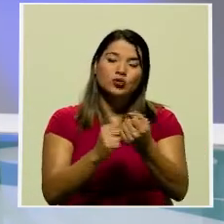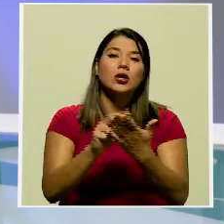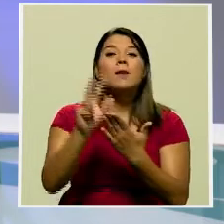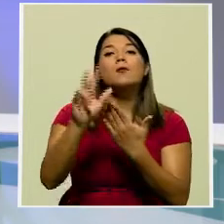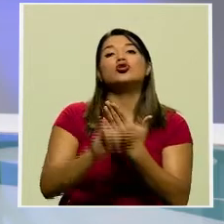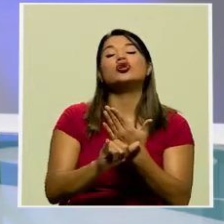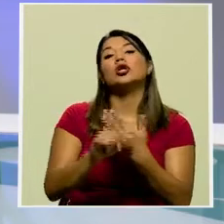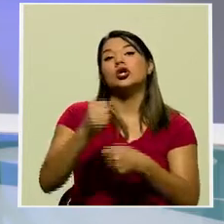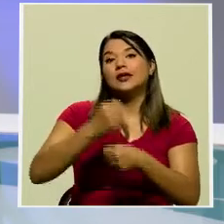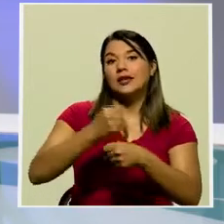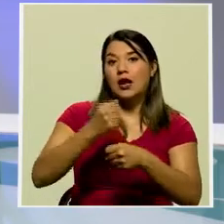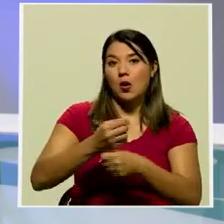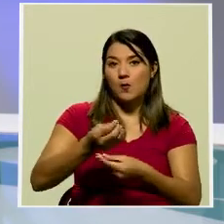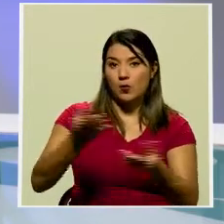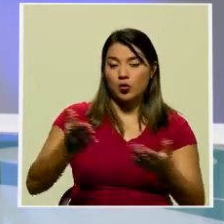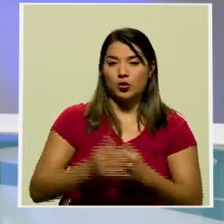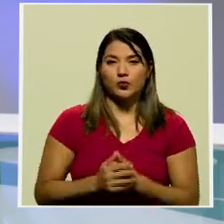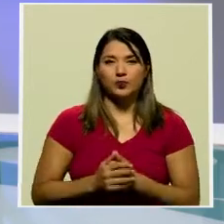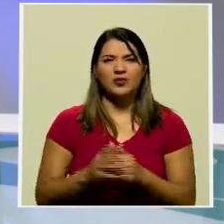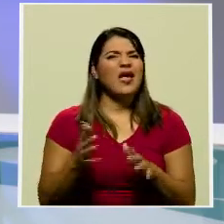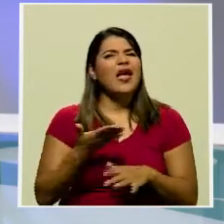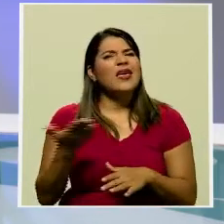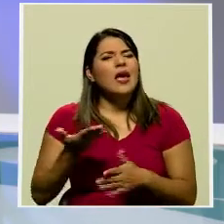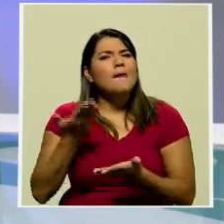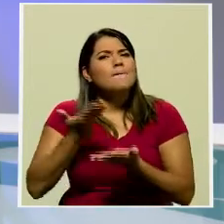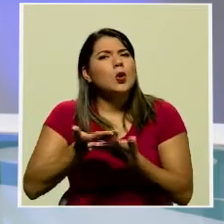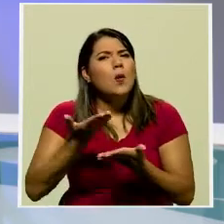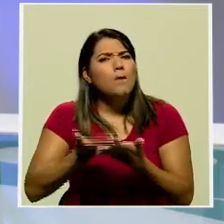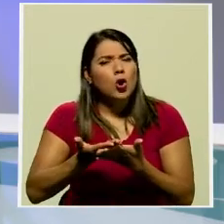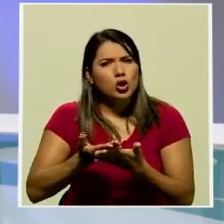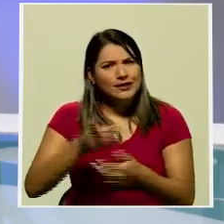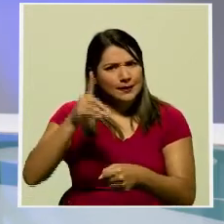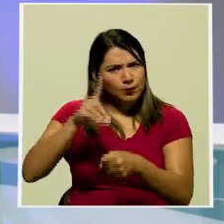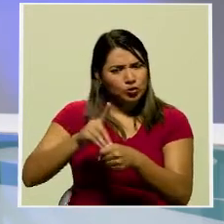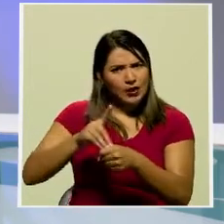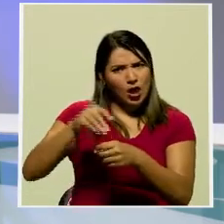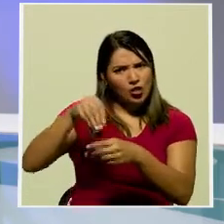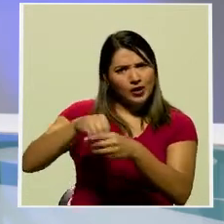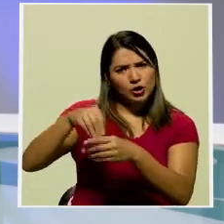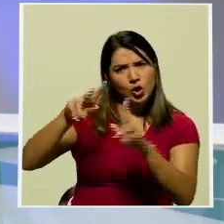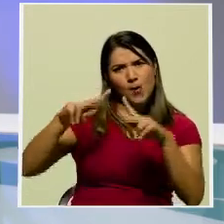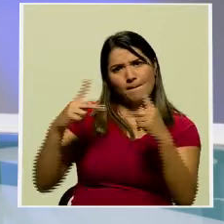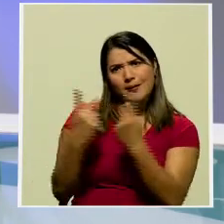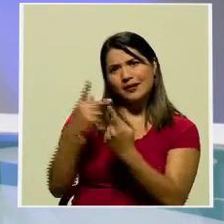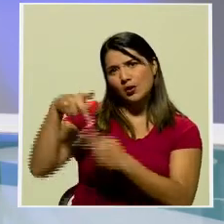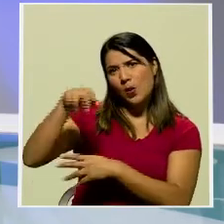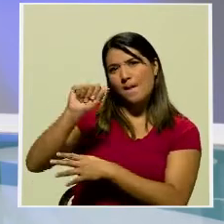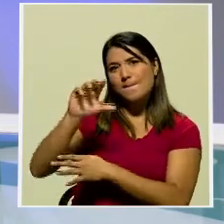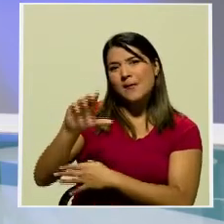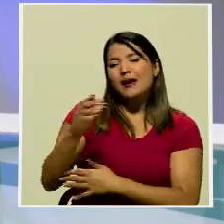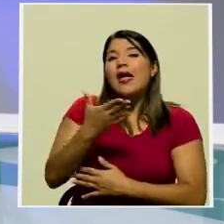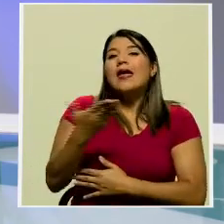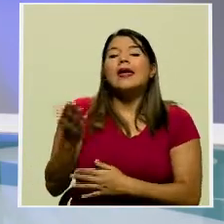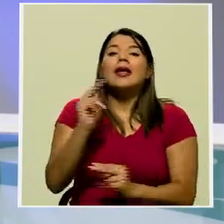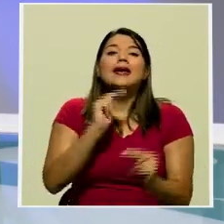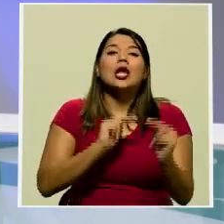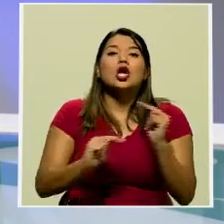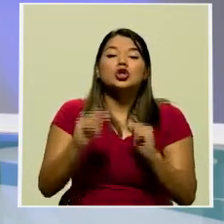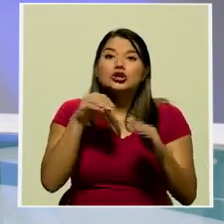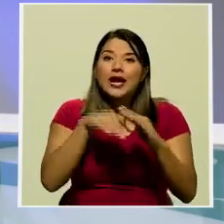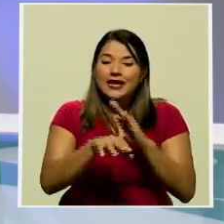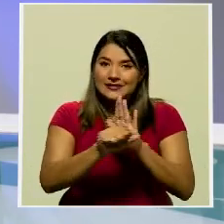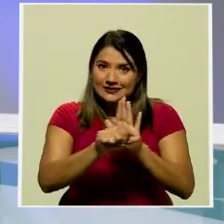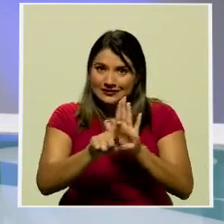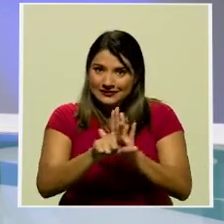empleo público. ¿Qué plantean los diputados oficialistas y qué se está negociando en el Congreso?